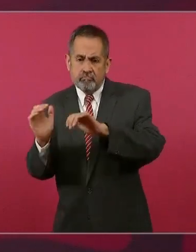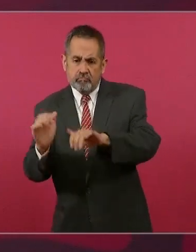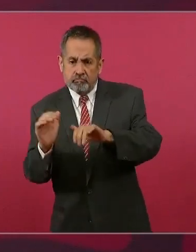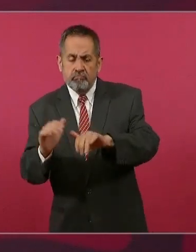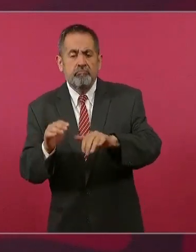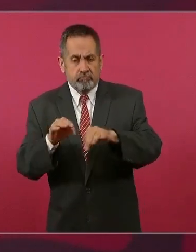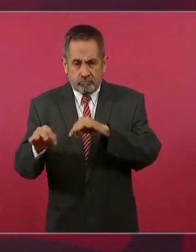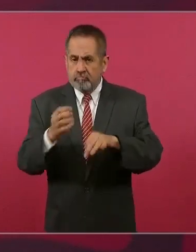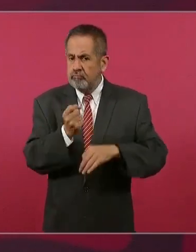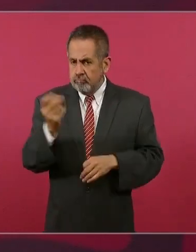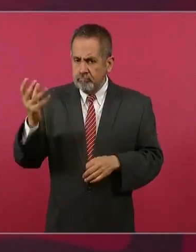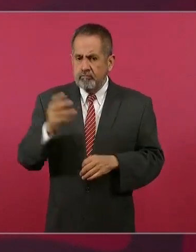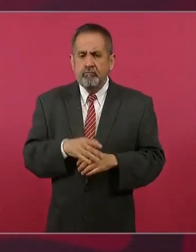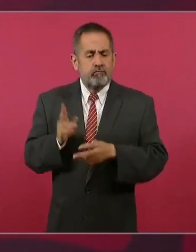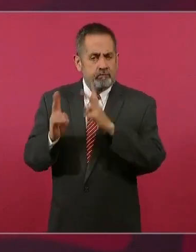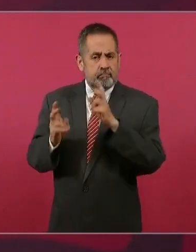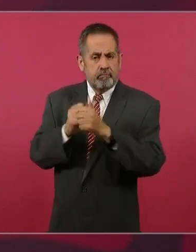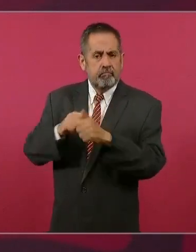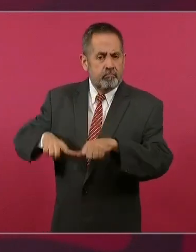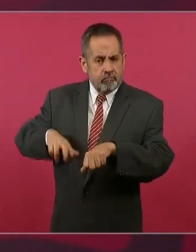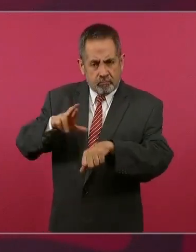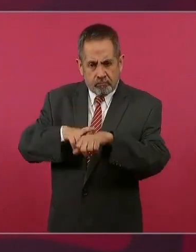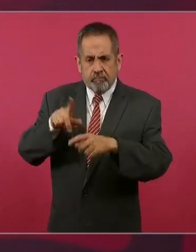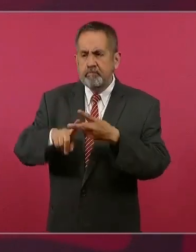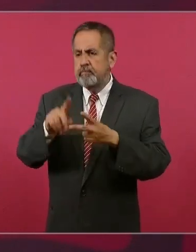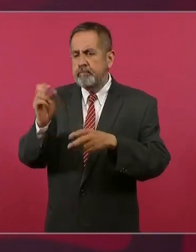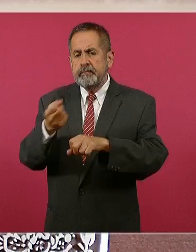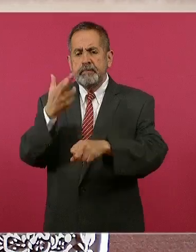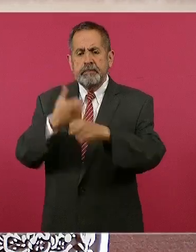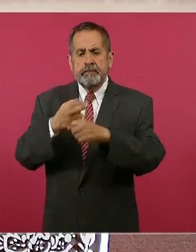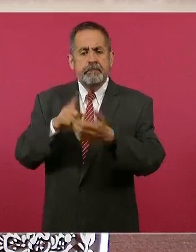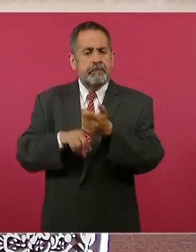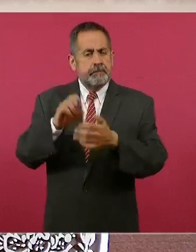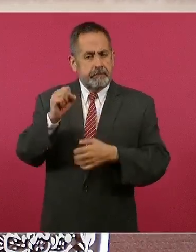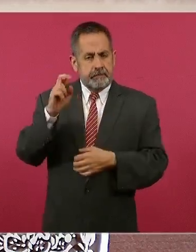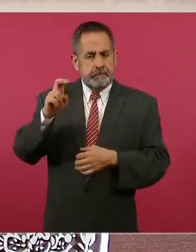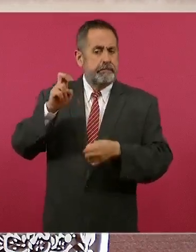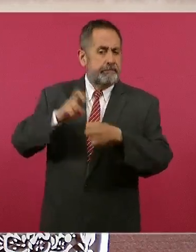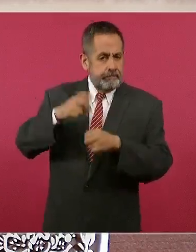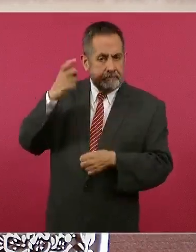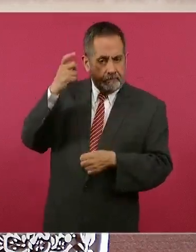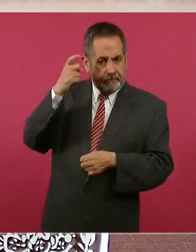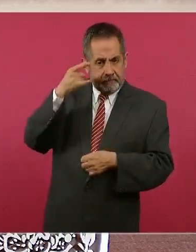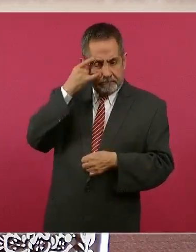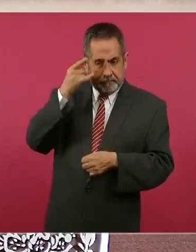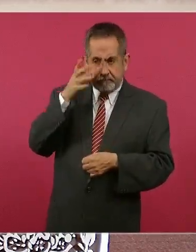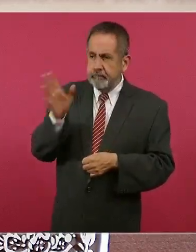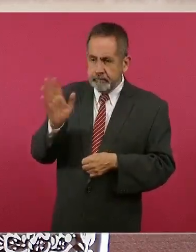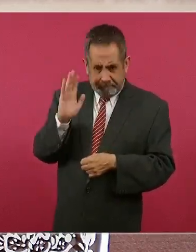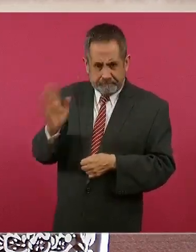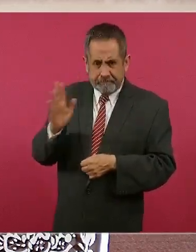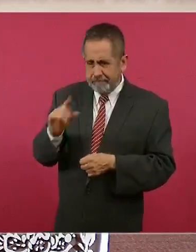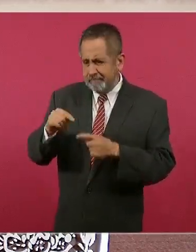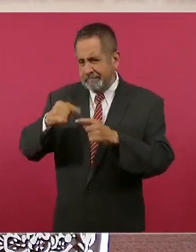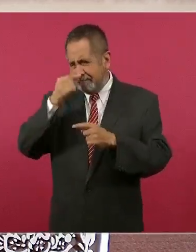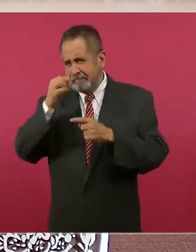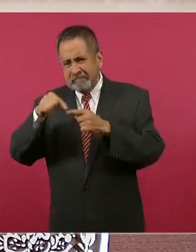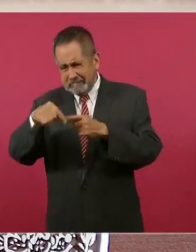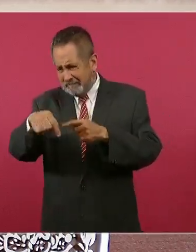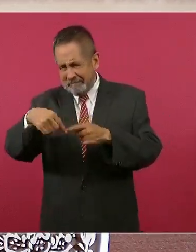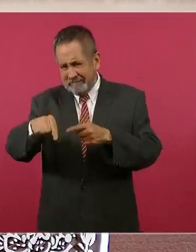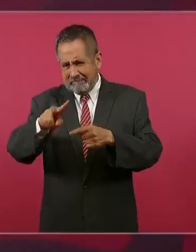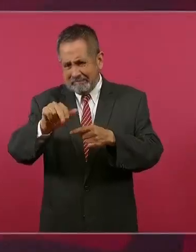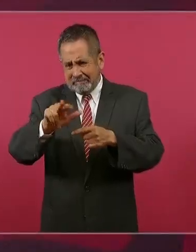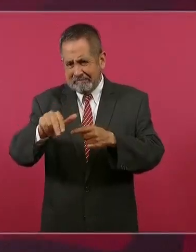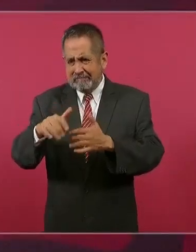maestros. Sí. Lo platiqué con la gobernadora, lo platiqué con el secretario de Educación y justo ya ellos están a punto de ser